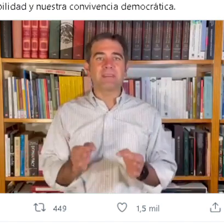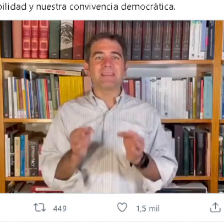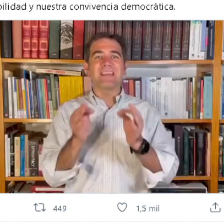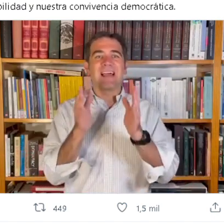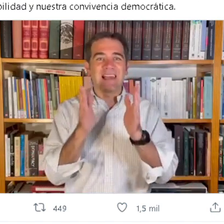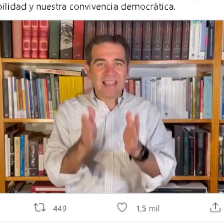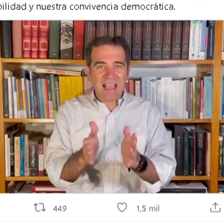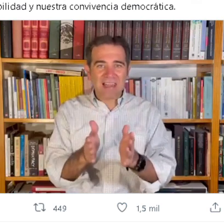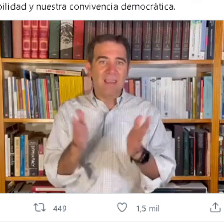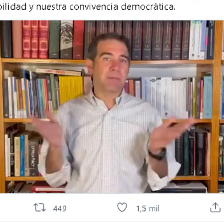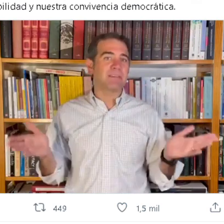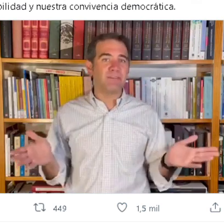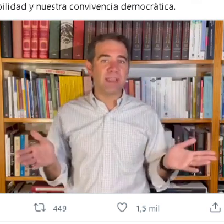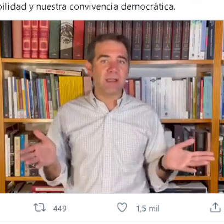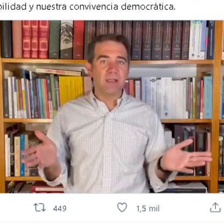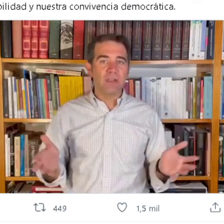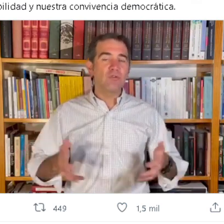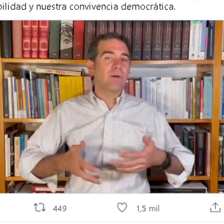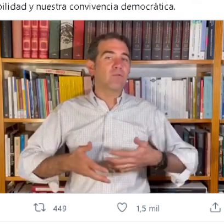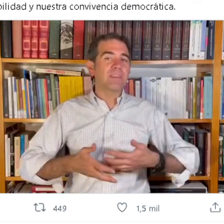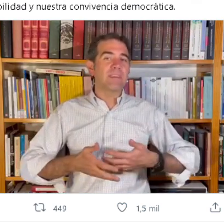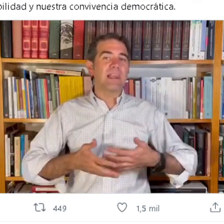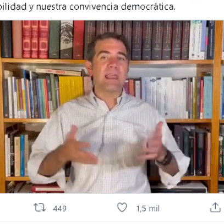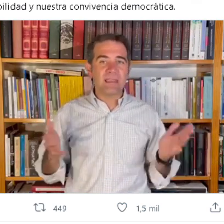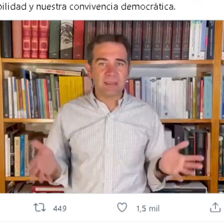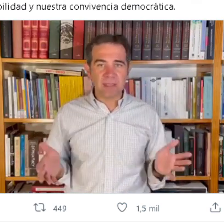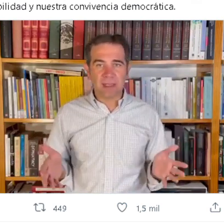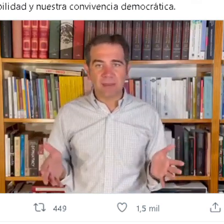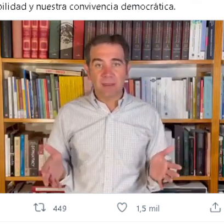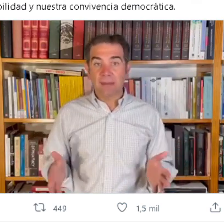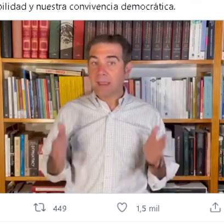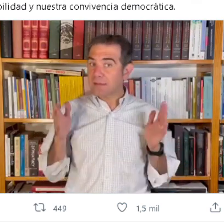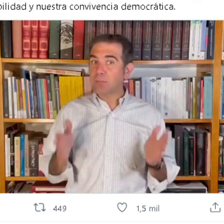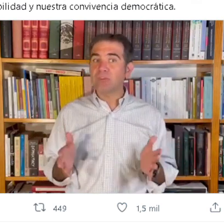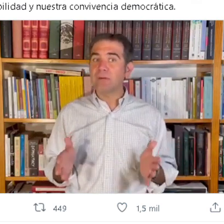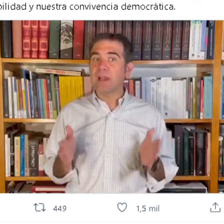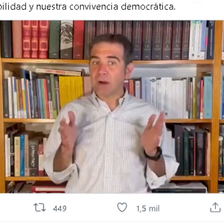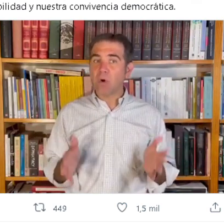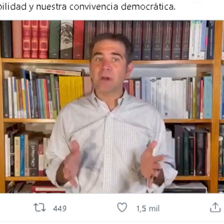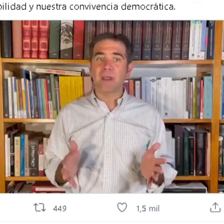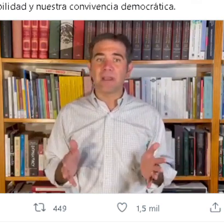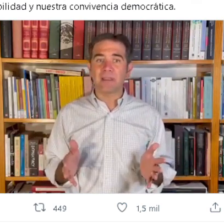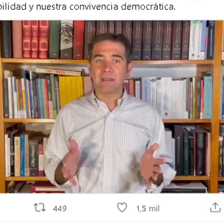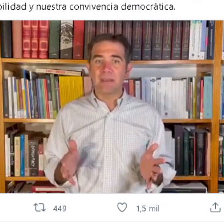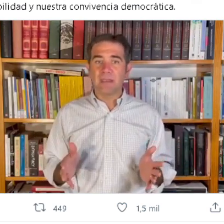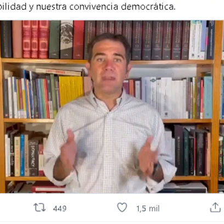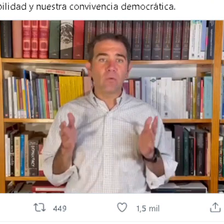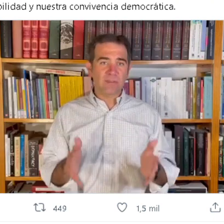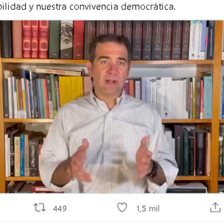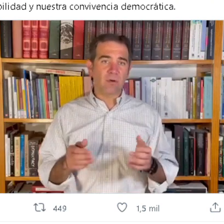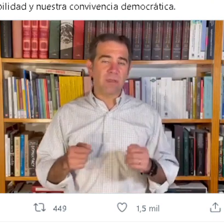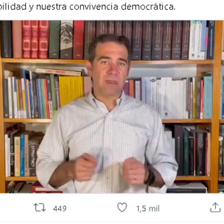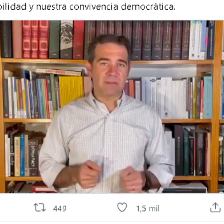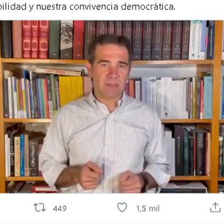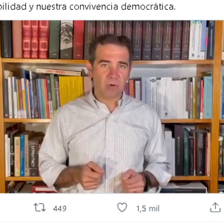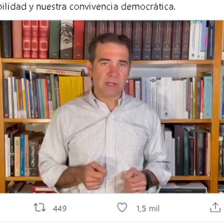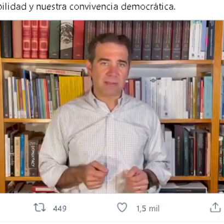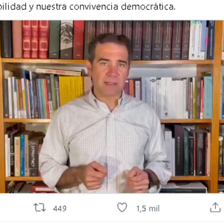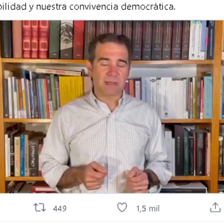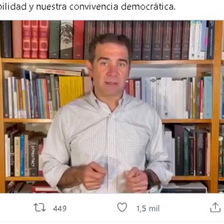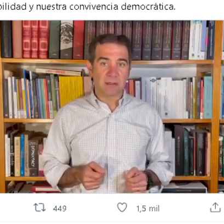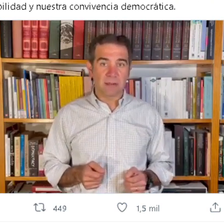de competencia legal y pacífica y una fuente de legitimidad que hace posible la gobernabilidad y nuestra